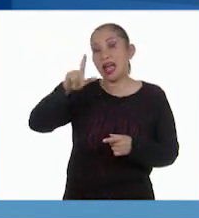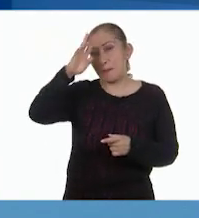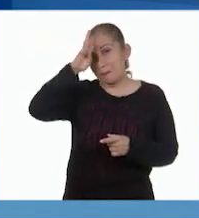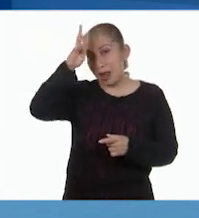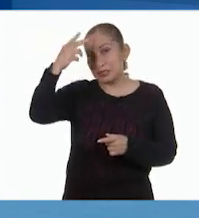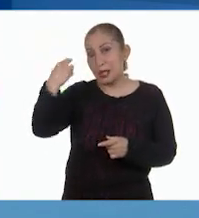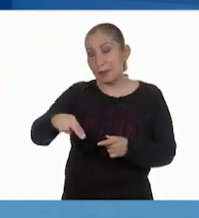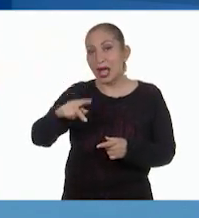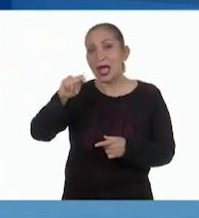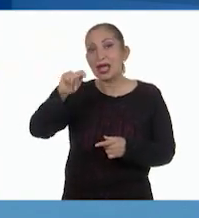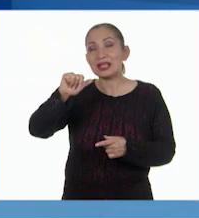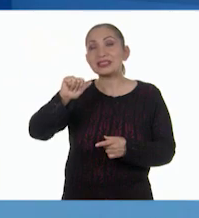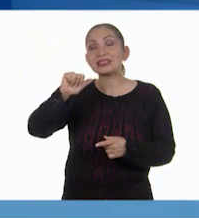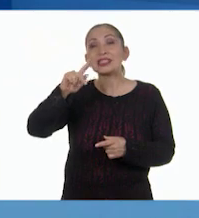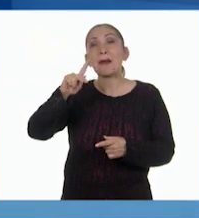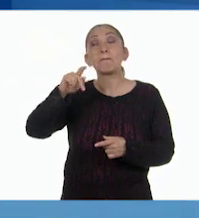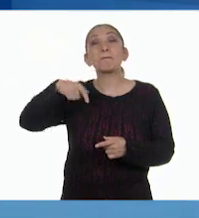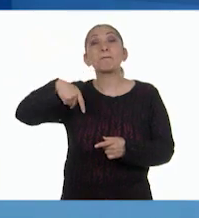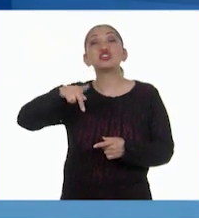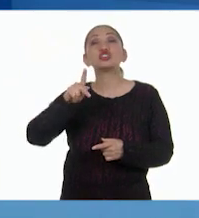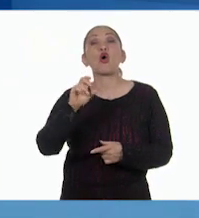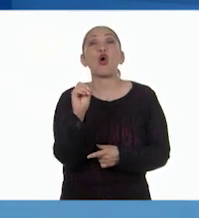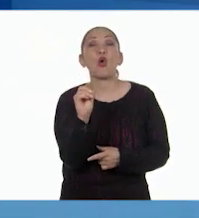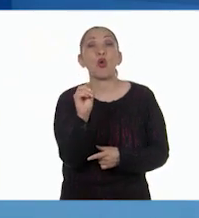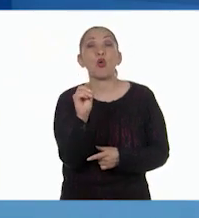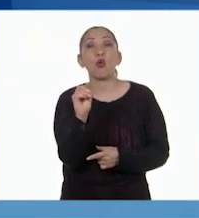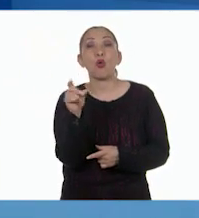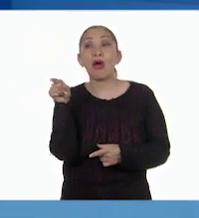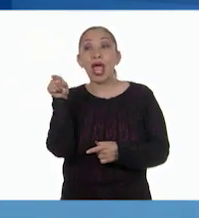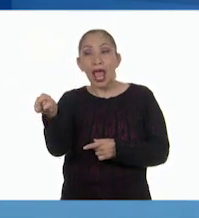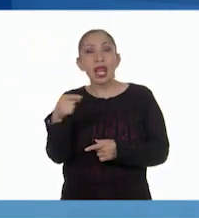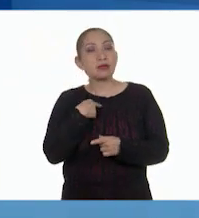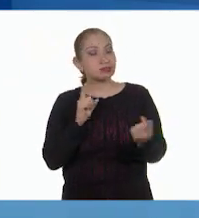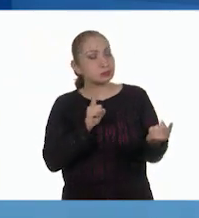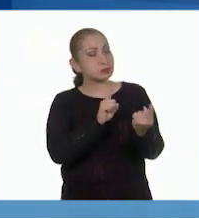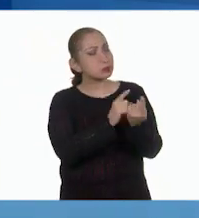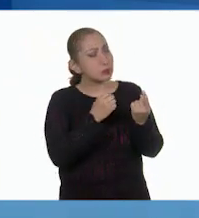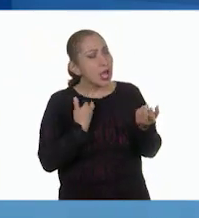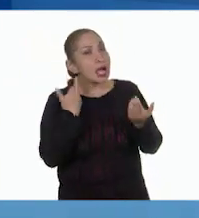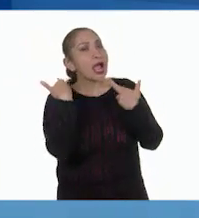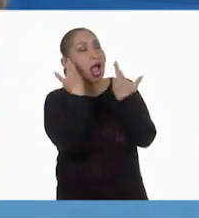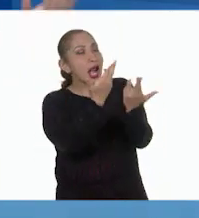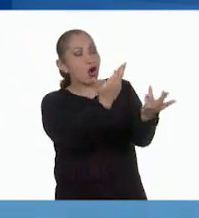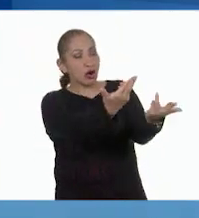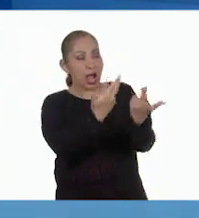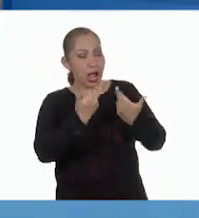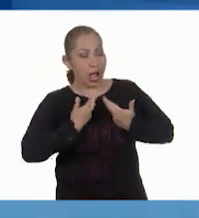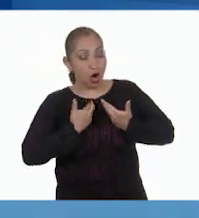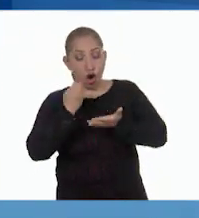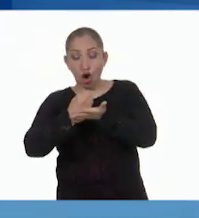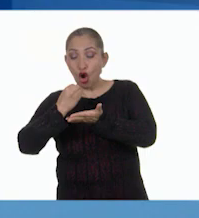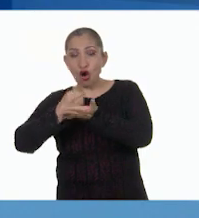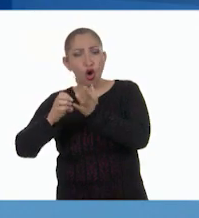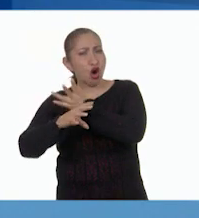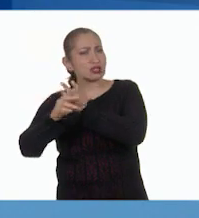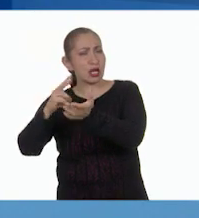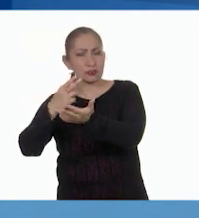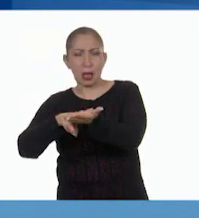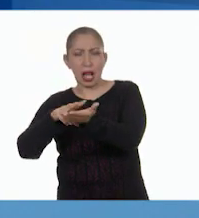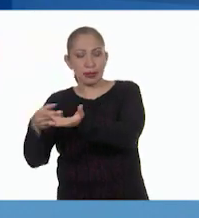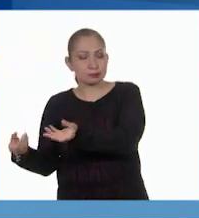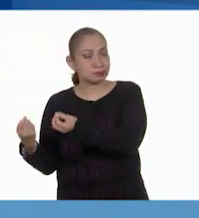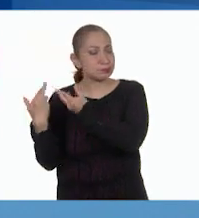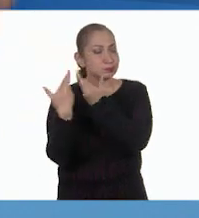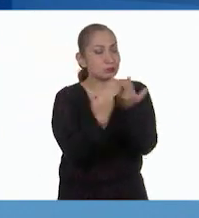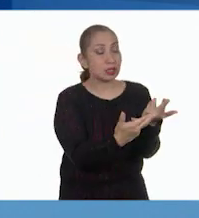se llamaba Tapscov. Ese cacique lo recibió e intercambió regalos con ellos, dándoles oro y otras cosas de valor.